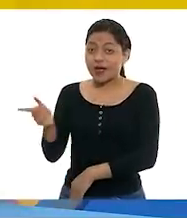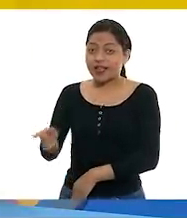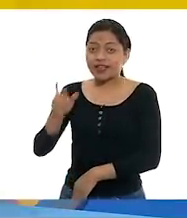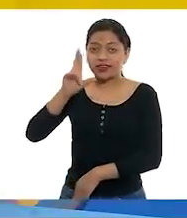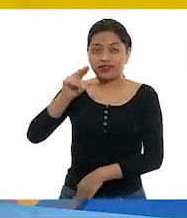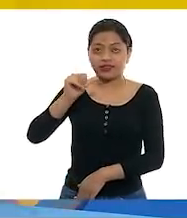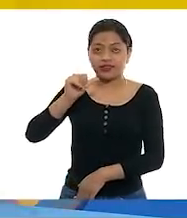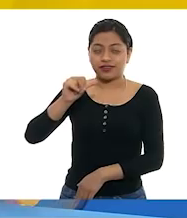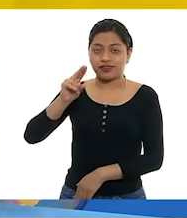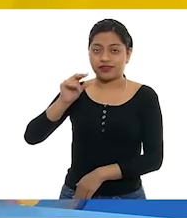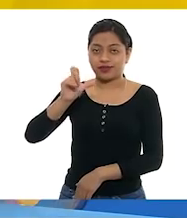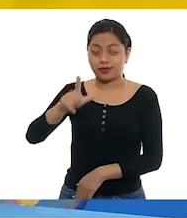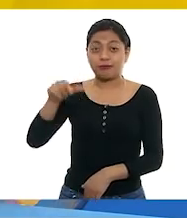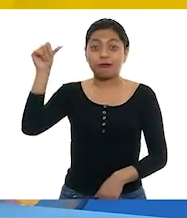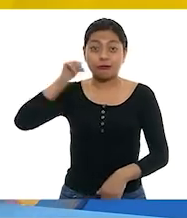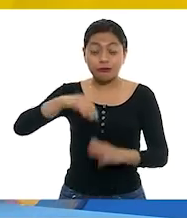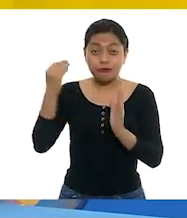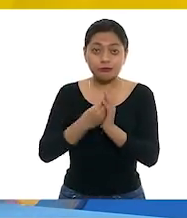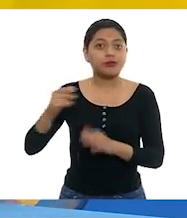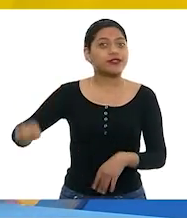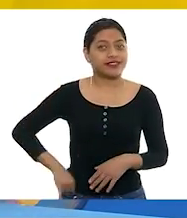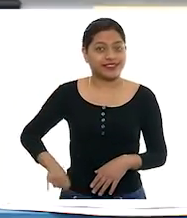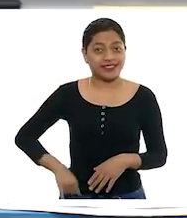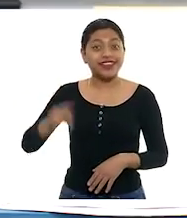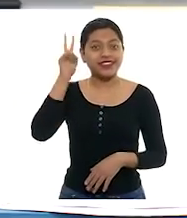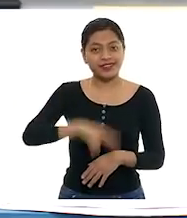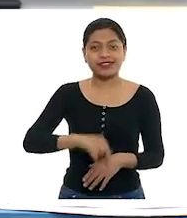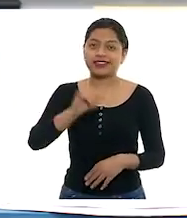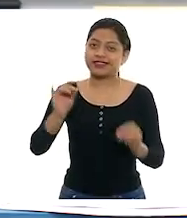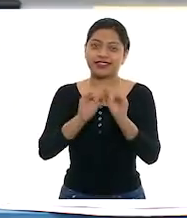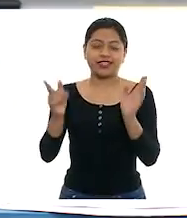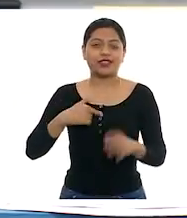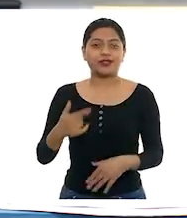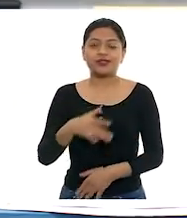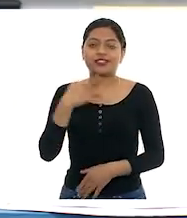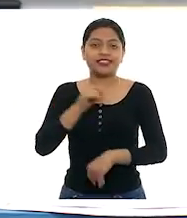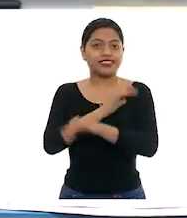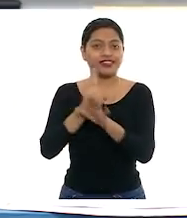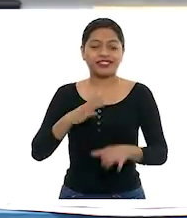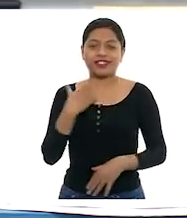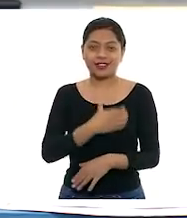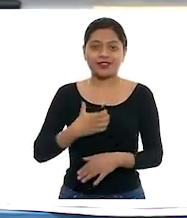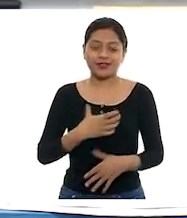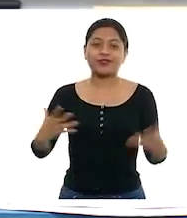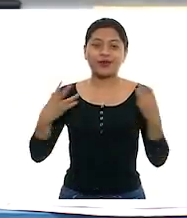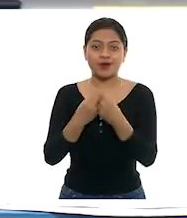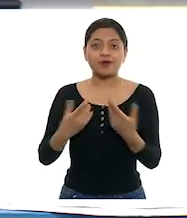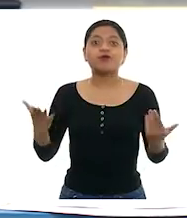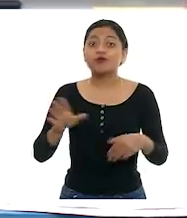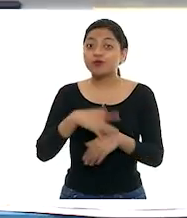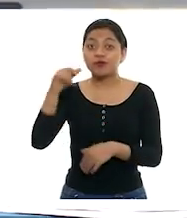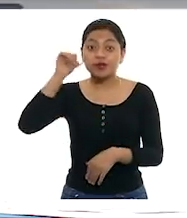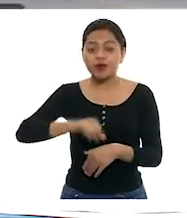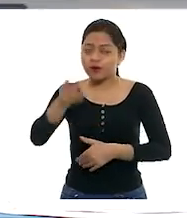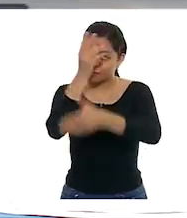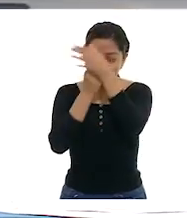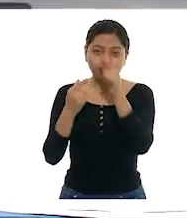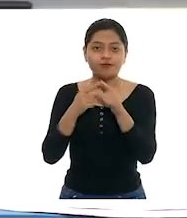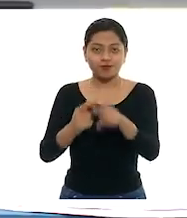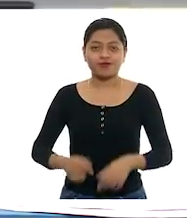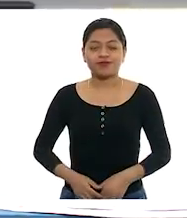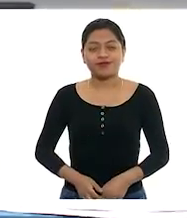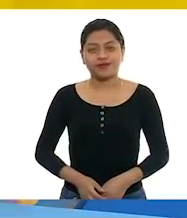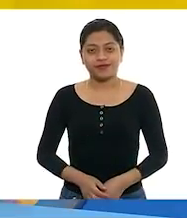esta clase va a ser muy interesante, ¿verdad? Claro, ya estoy muy contenta también de estar aquí porque vamos a seguir